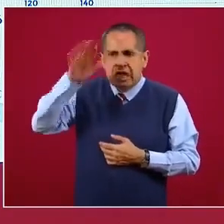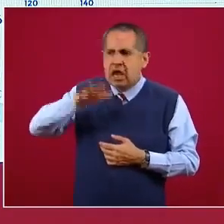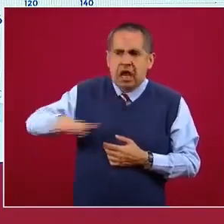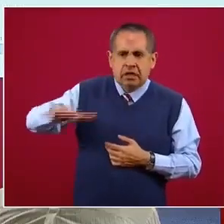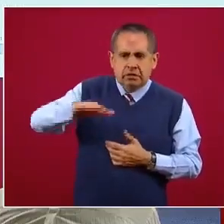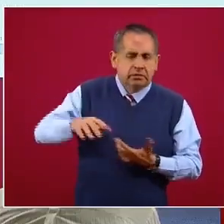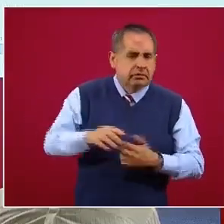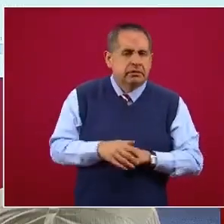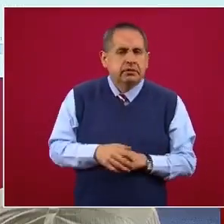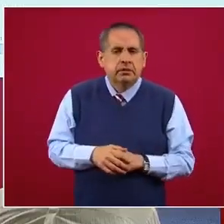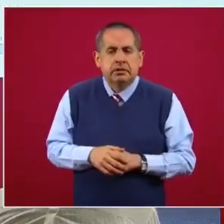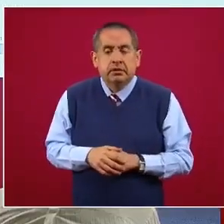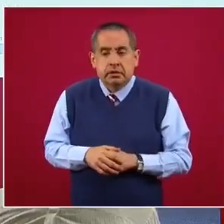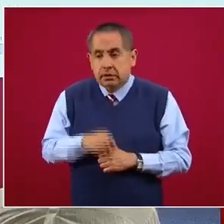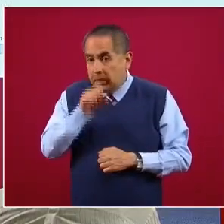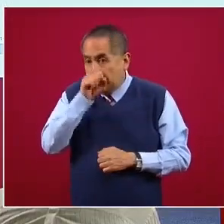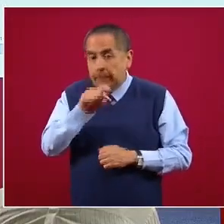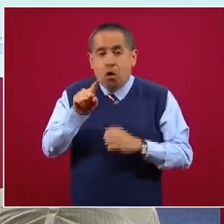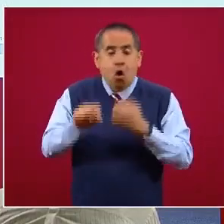suma, tenemos